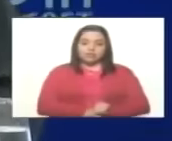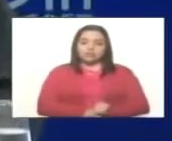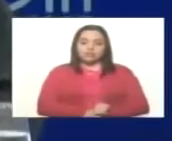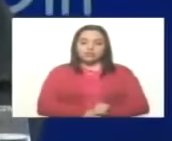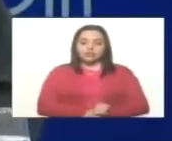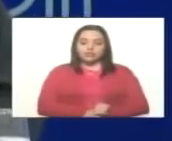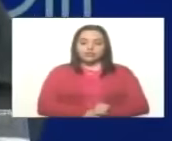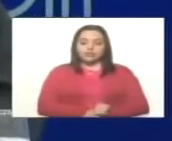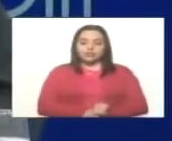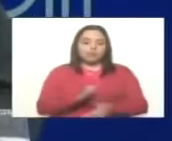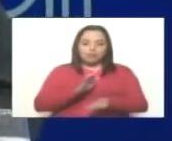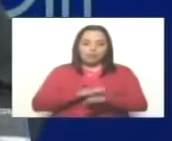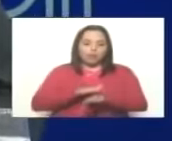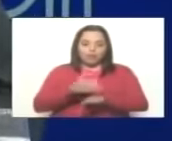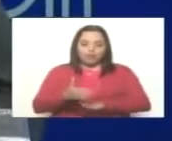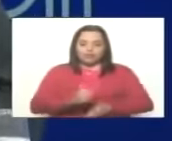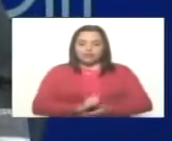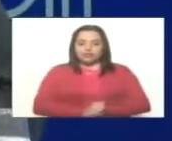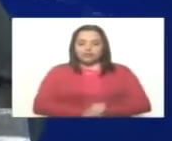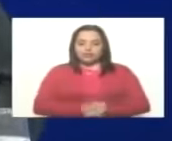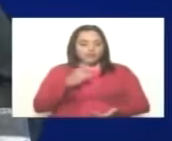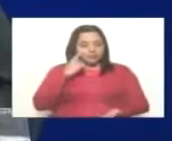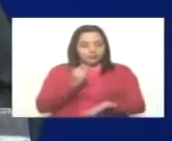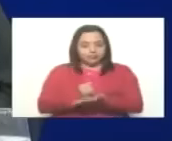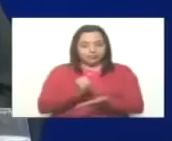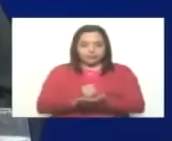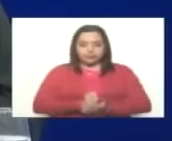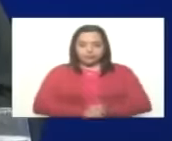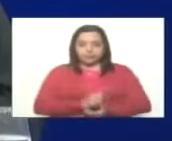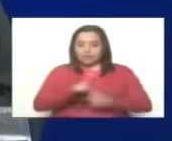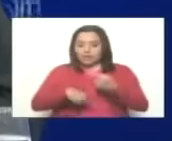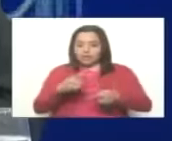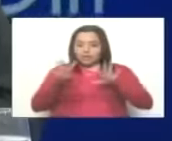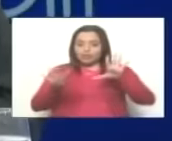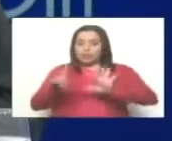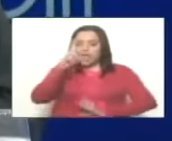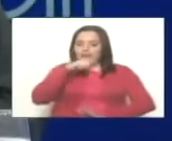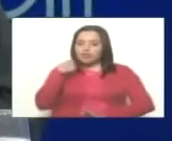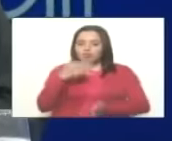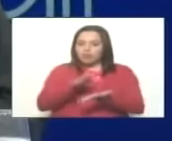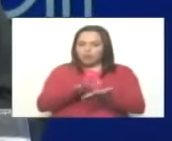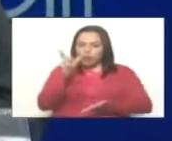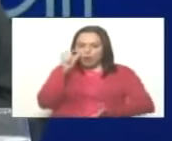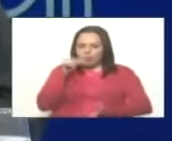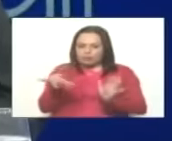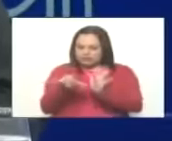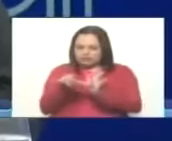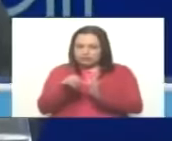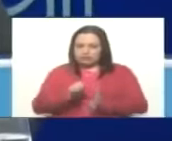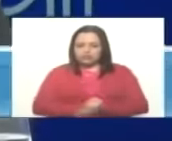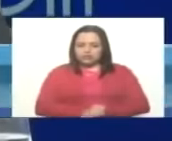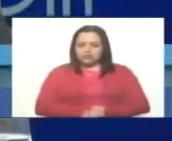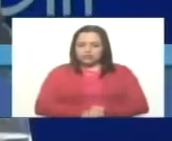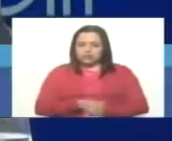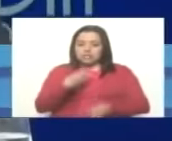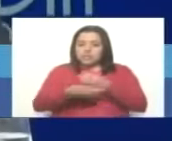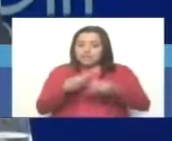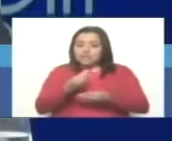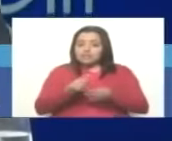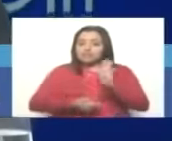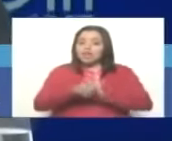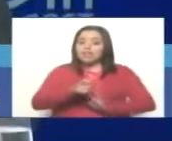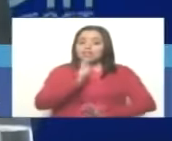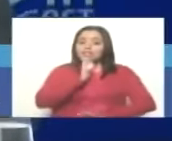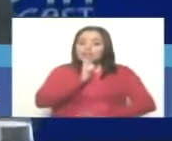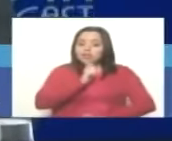¿Por qué? Porque, fíjate, a 9 años de un hecho casi, se hace más complicado, se hace